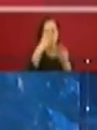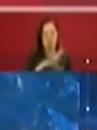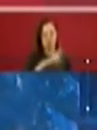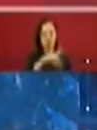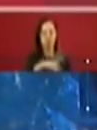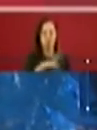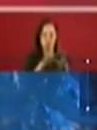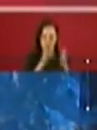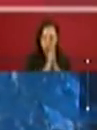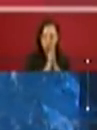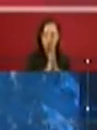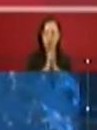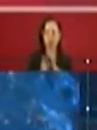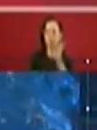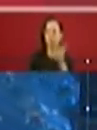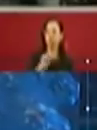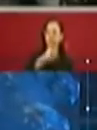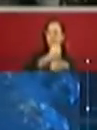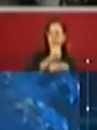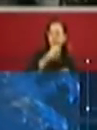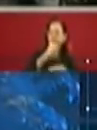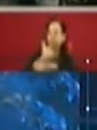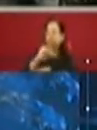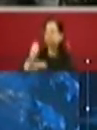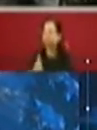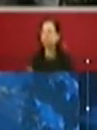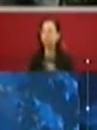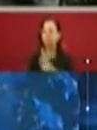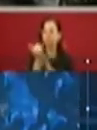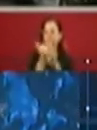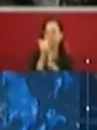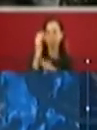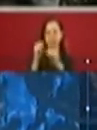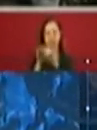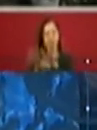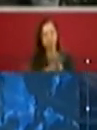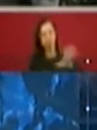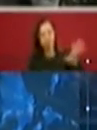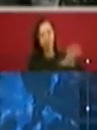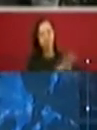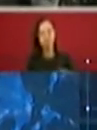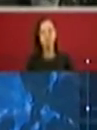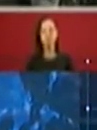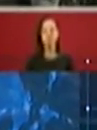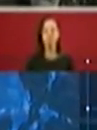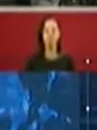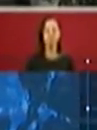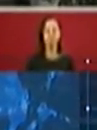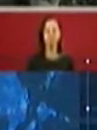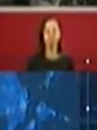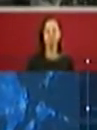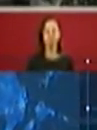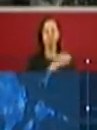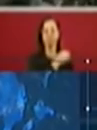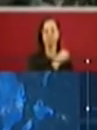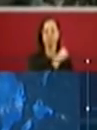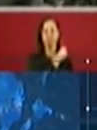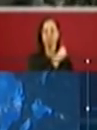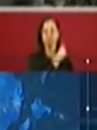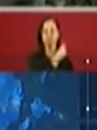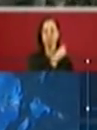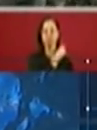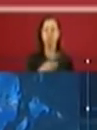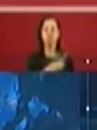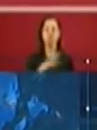fe de todo esto que se ha presentado durante la semana en diferentes países, España, Italia, en fin, y Francia. Y